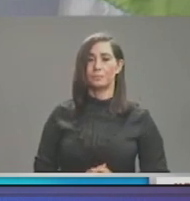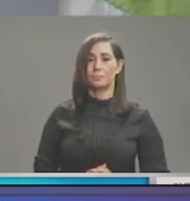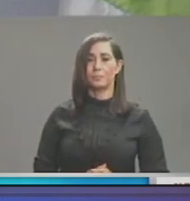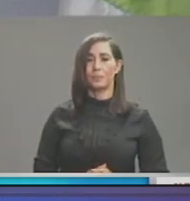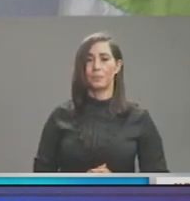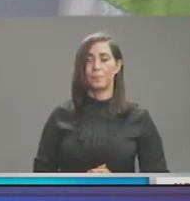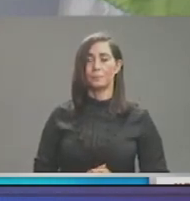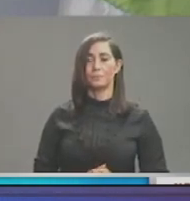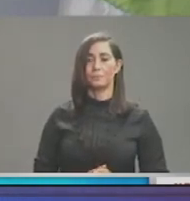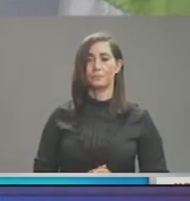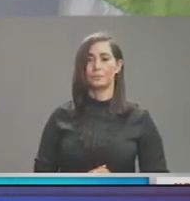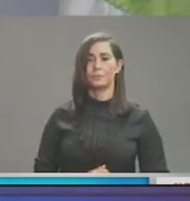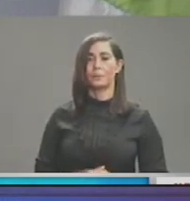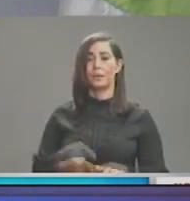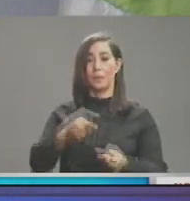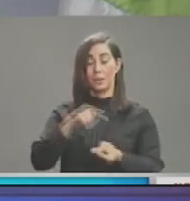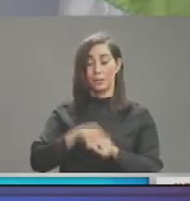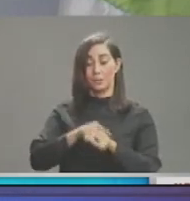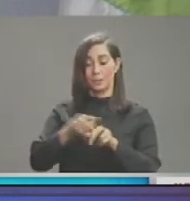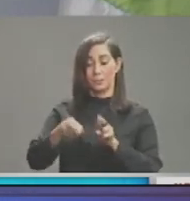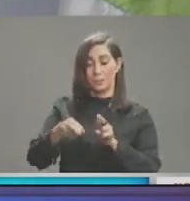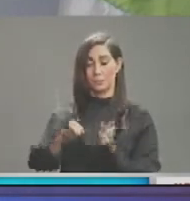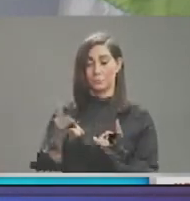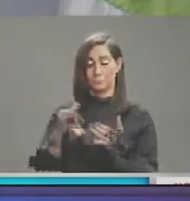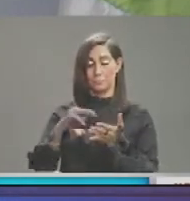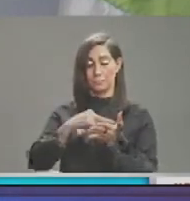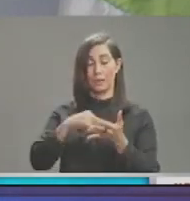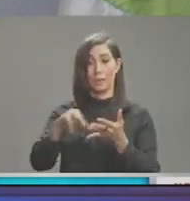la aplicación con fines de reorganizar y